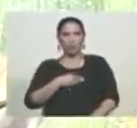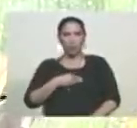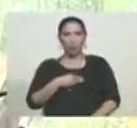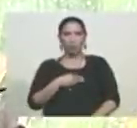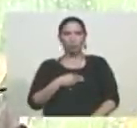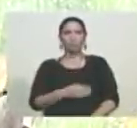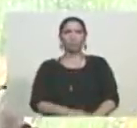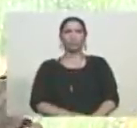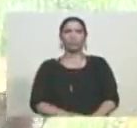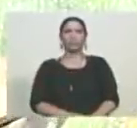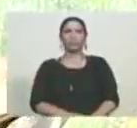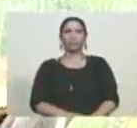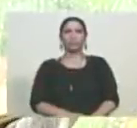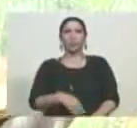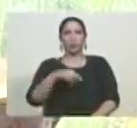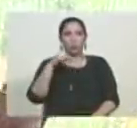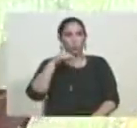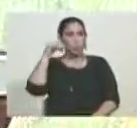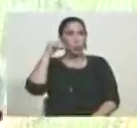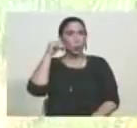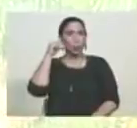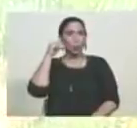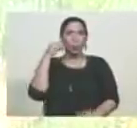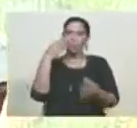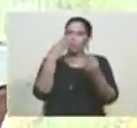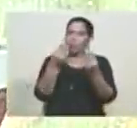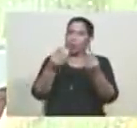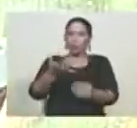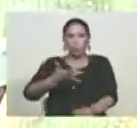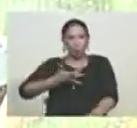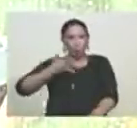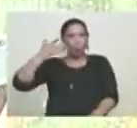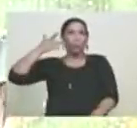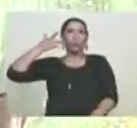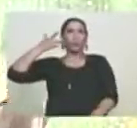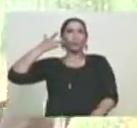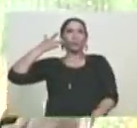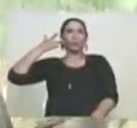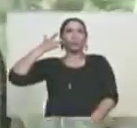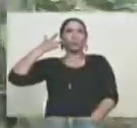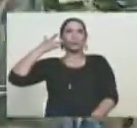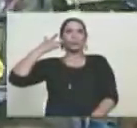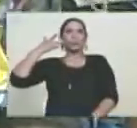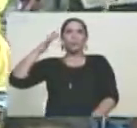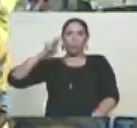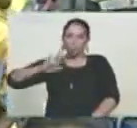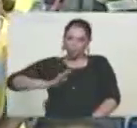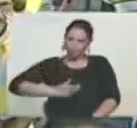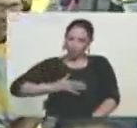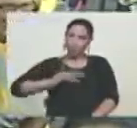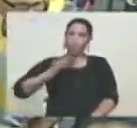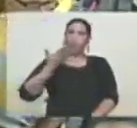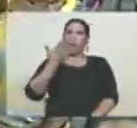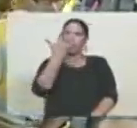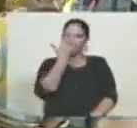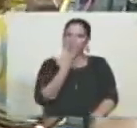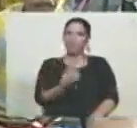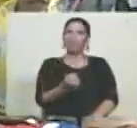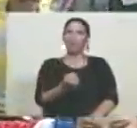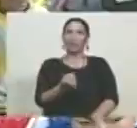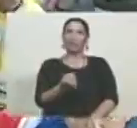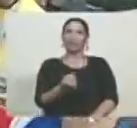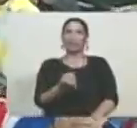Rivas, y la misión Sucre, con mucho orgullo, pudimos entender, lo vamos a